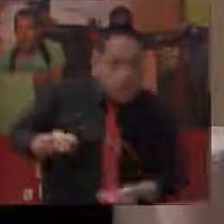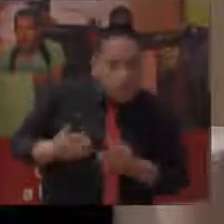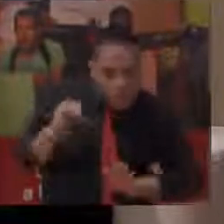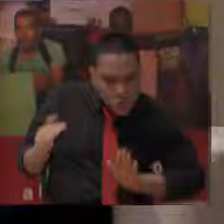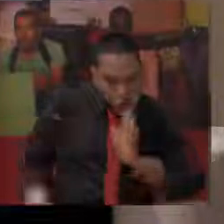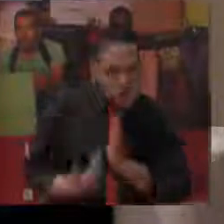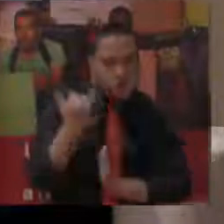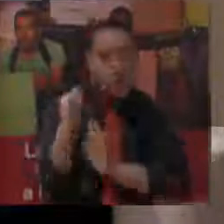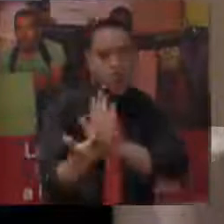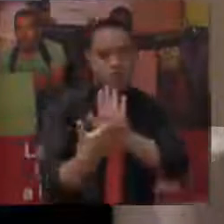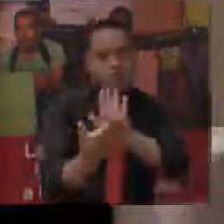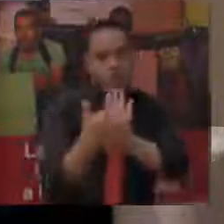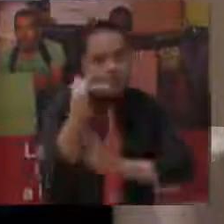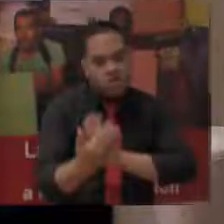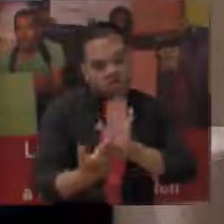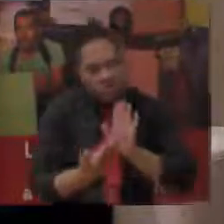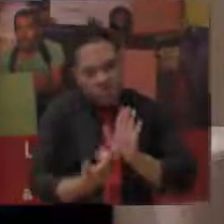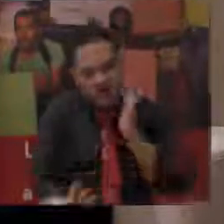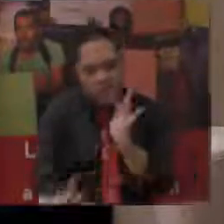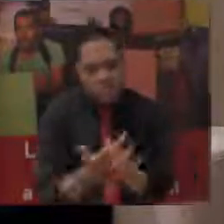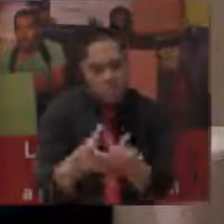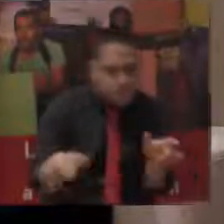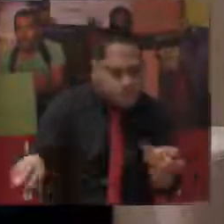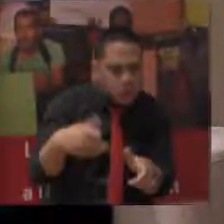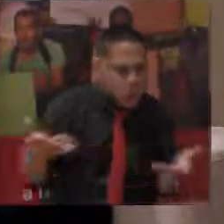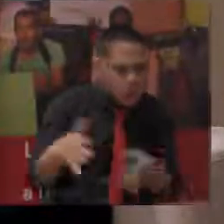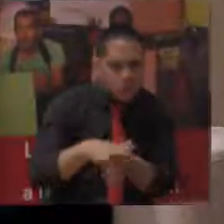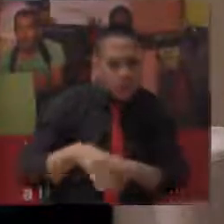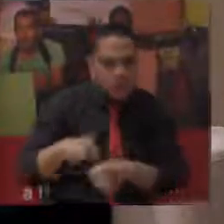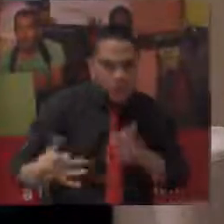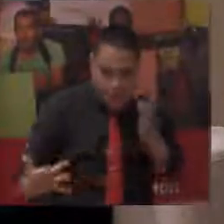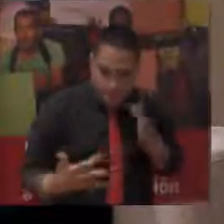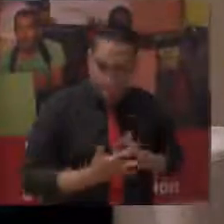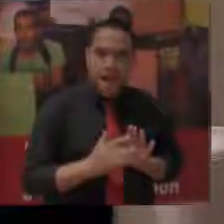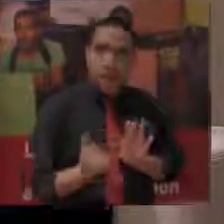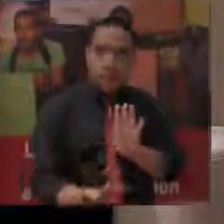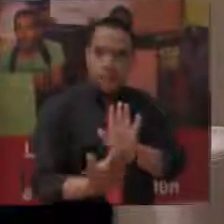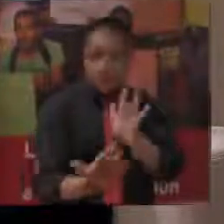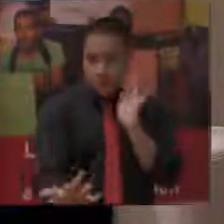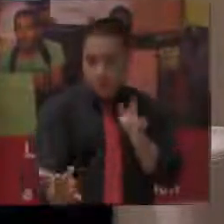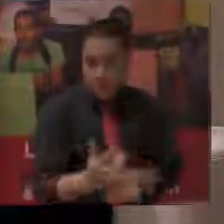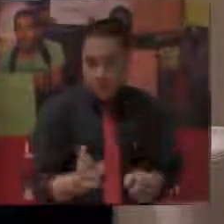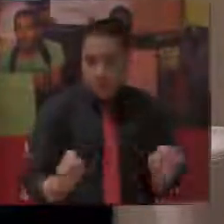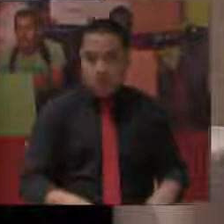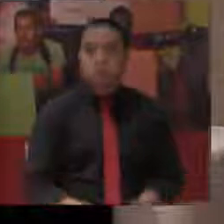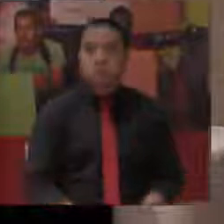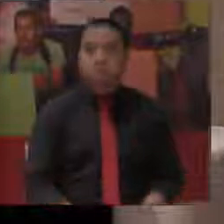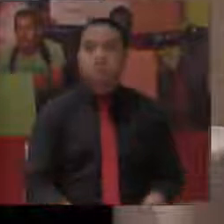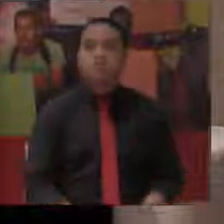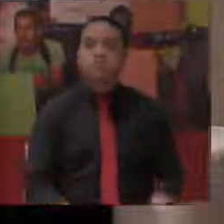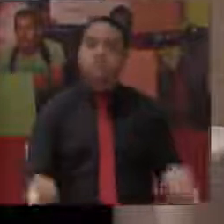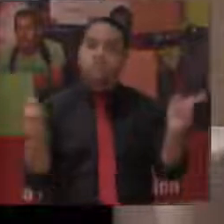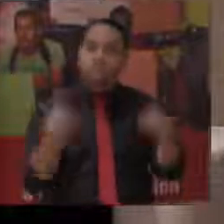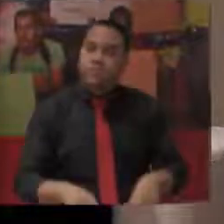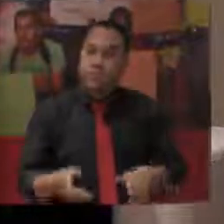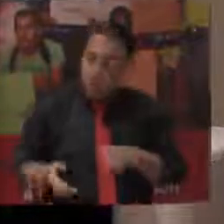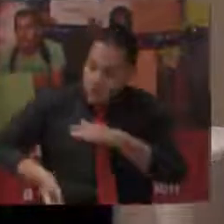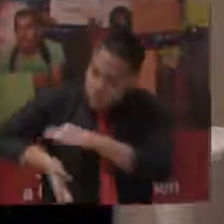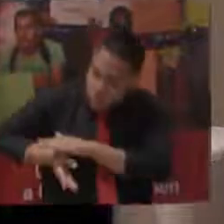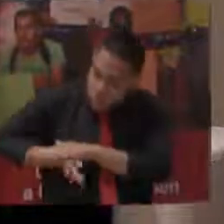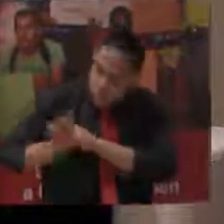jurisprudencia acorde a las necesidades que se tienen. Y finalmente, continuar con el proceso